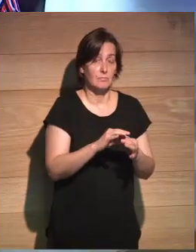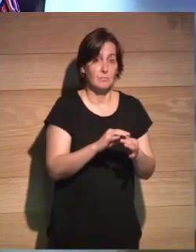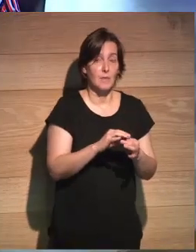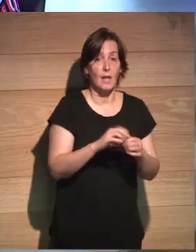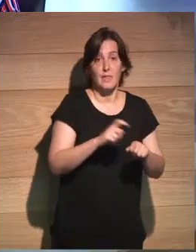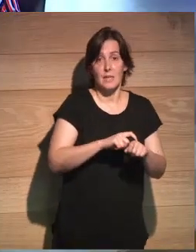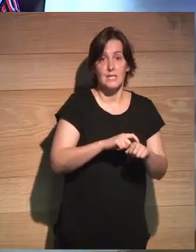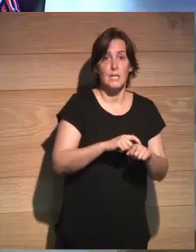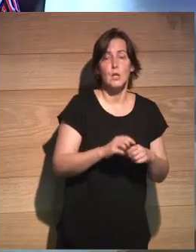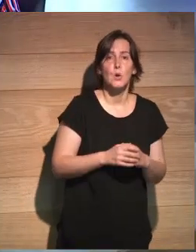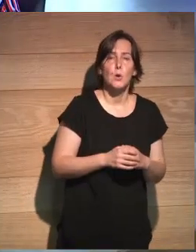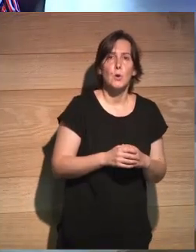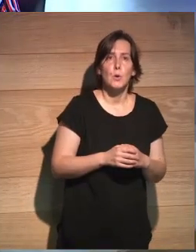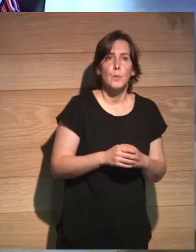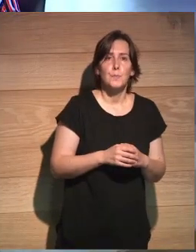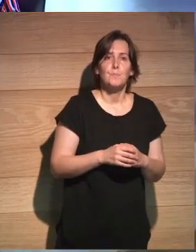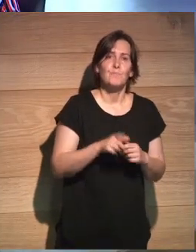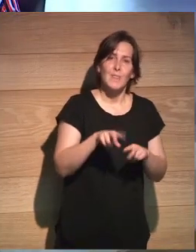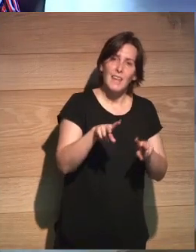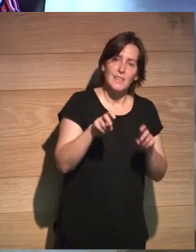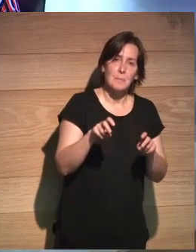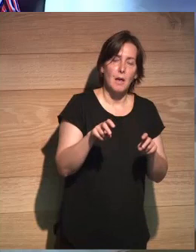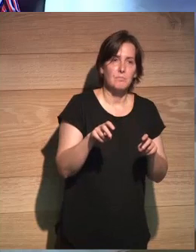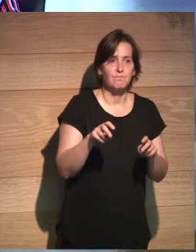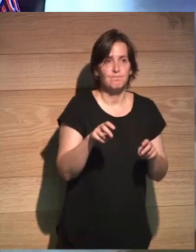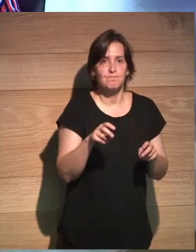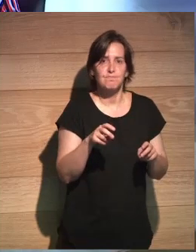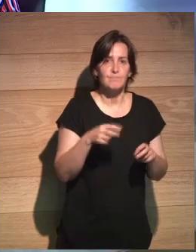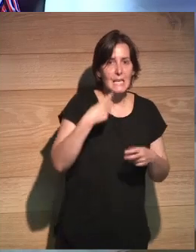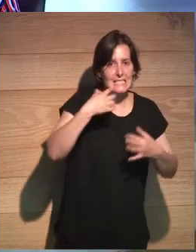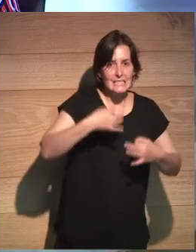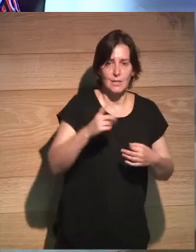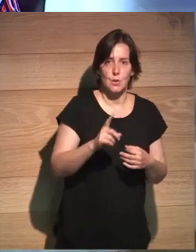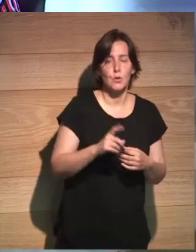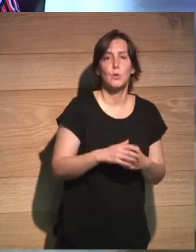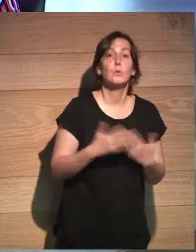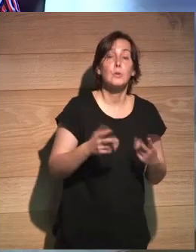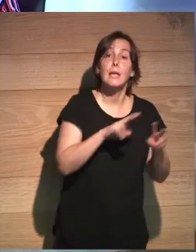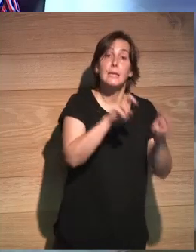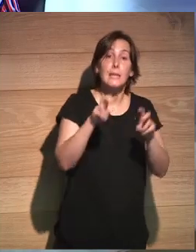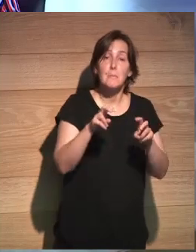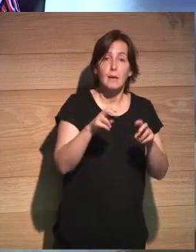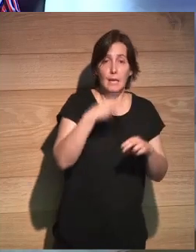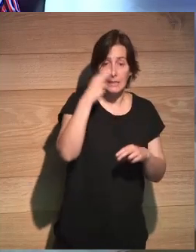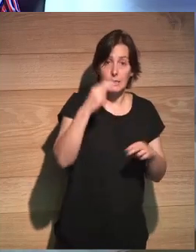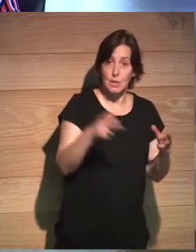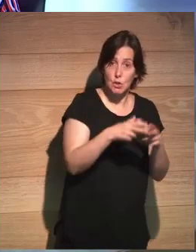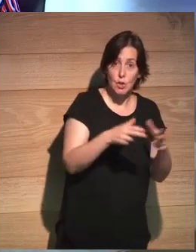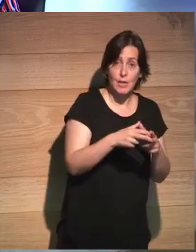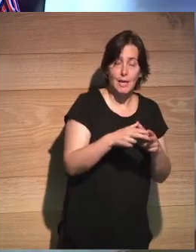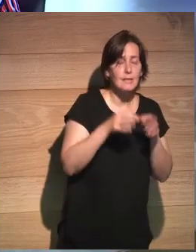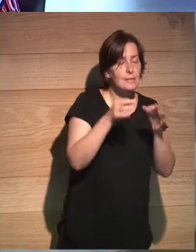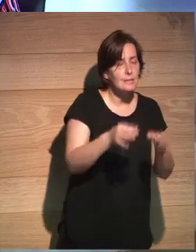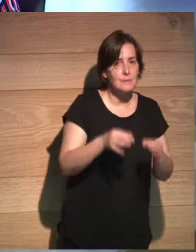veces dan un tratamiento muy frívolo a los temas, y todos los temas de interés social están atravesados por la